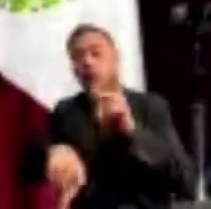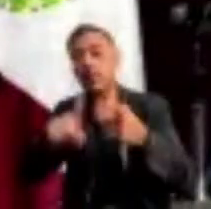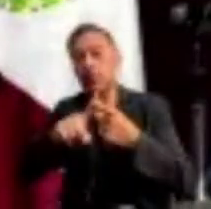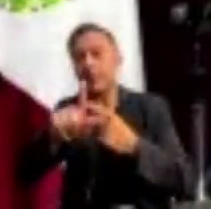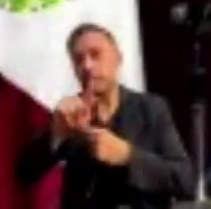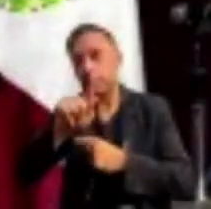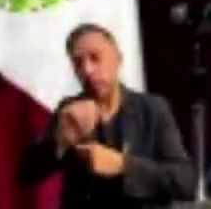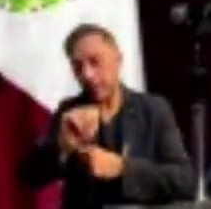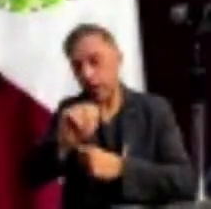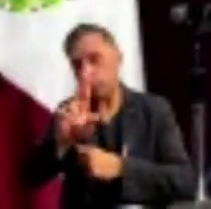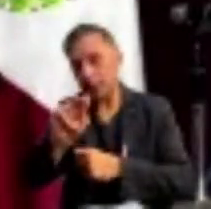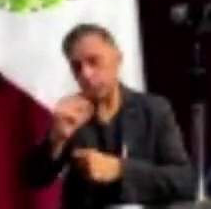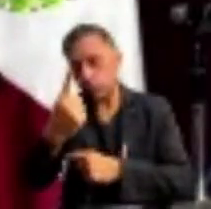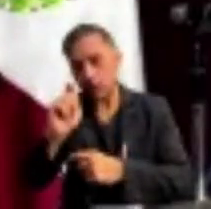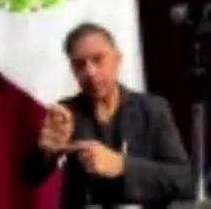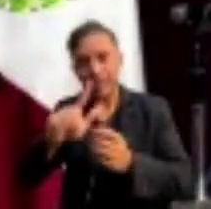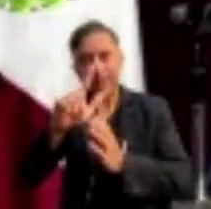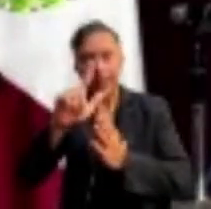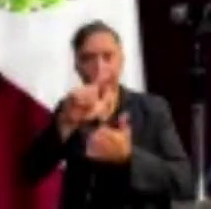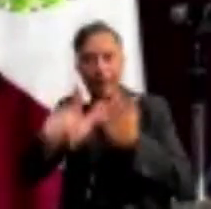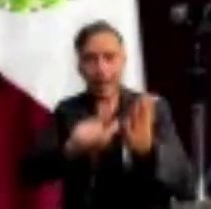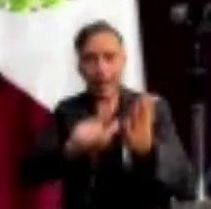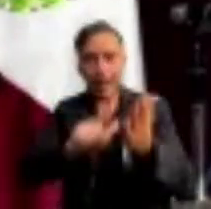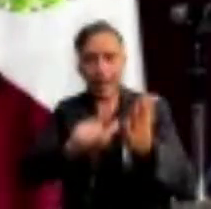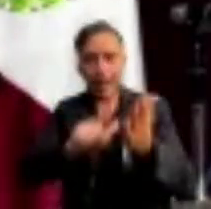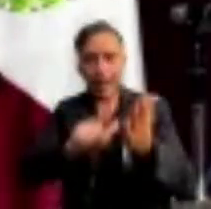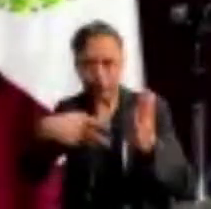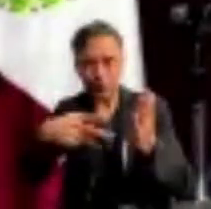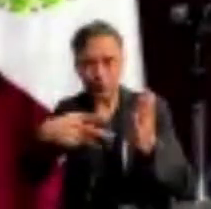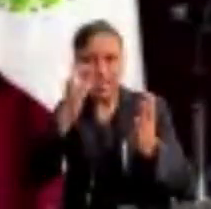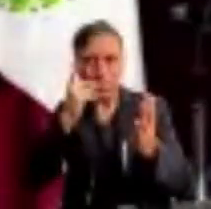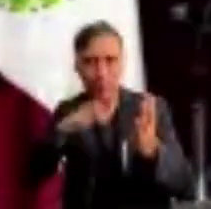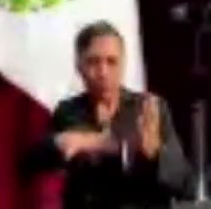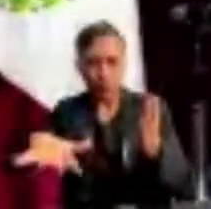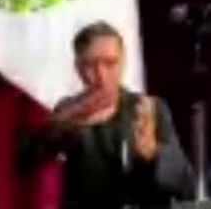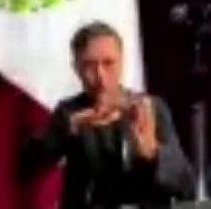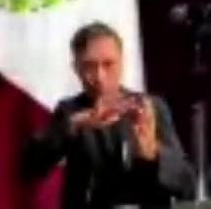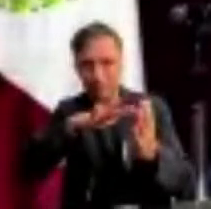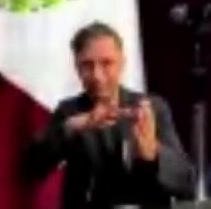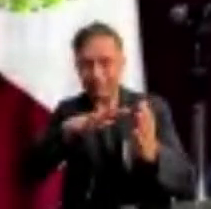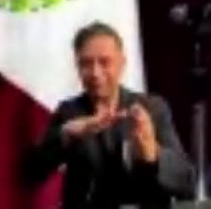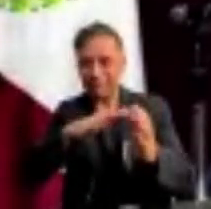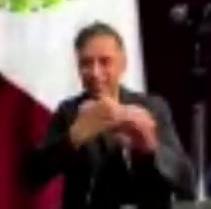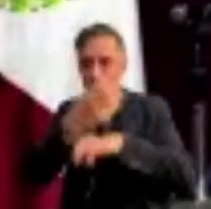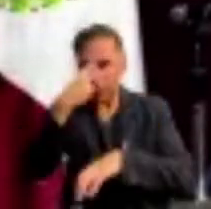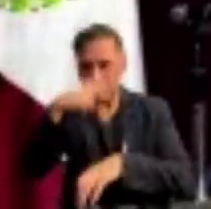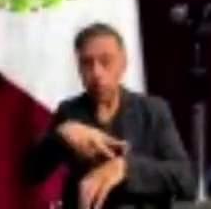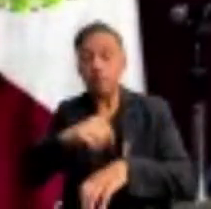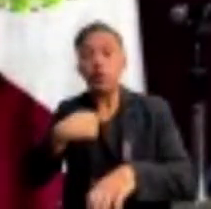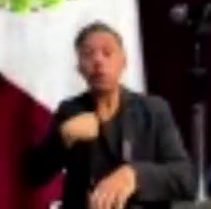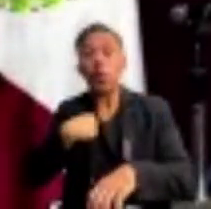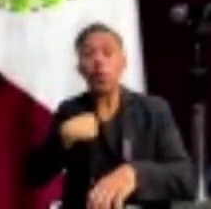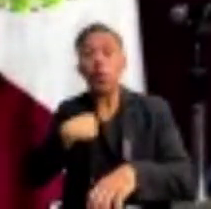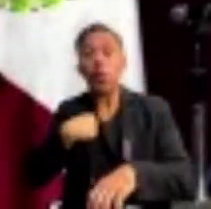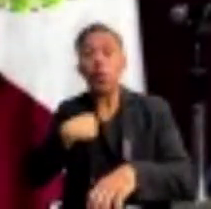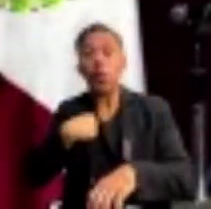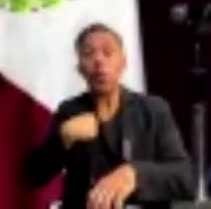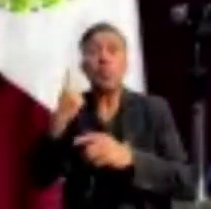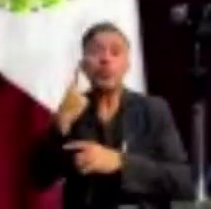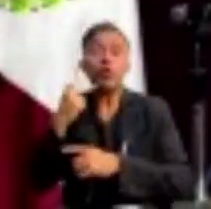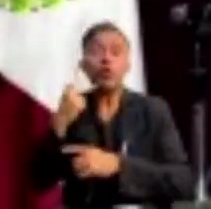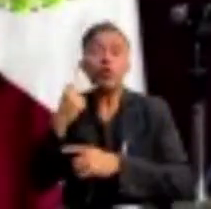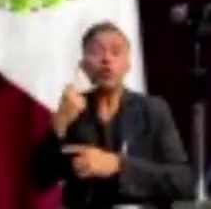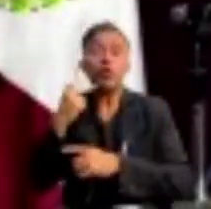Ley Orgánica del poder legislativo del Estado libre y soberano de México en mi carácter de diputada integrante del grupo parlamentario del partido